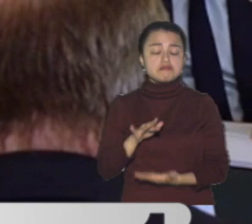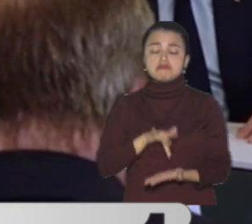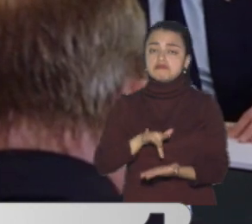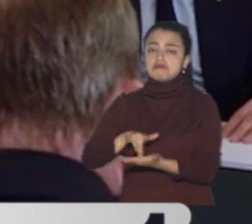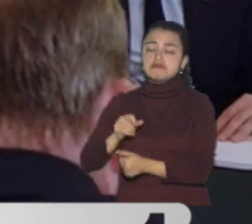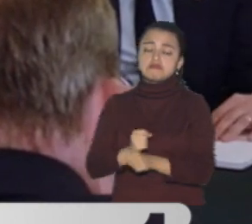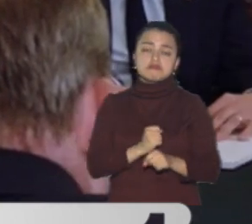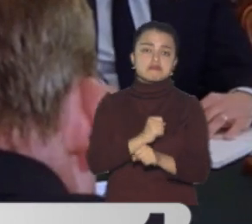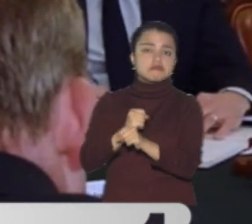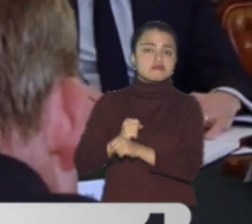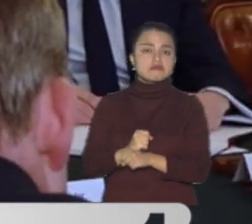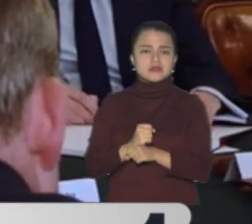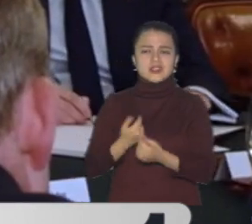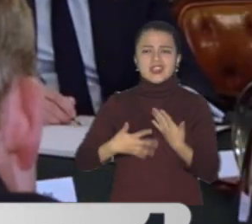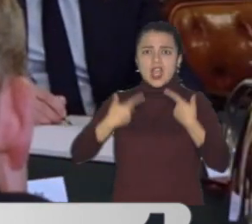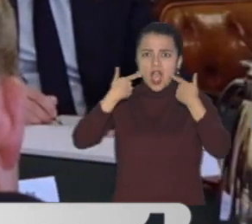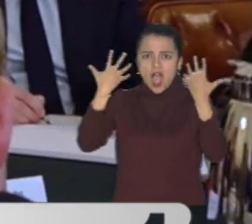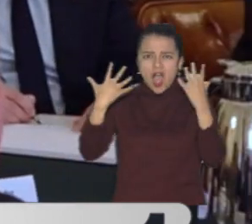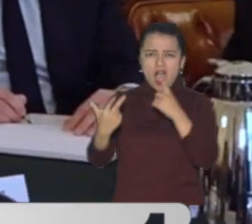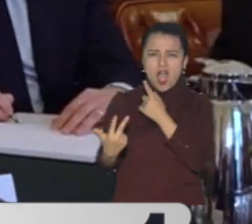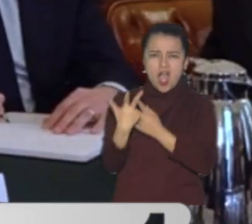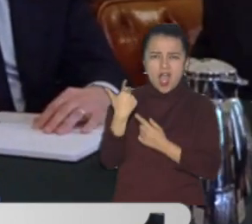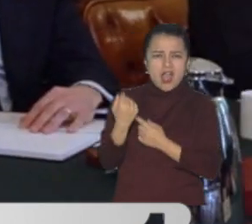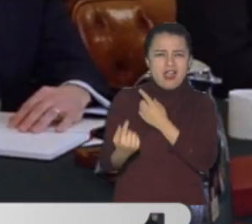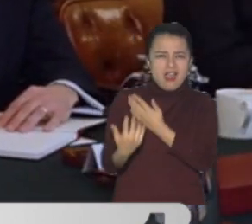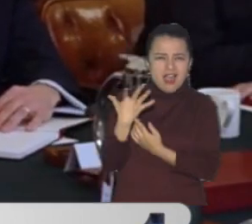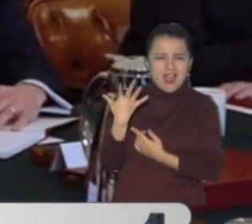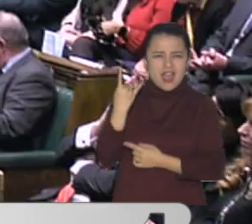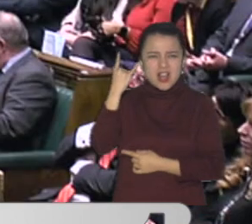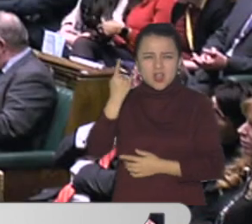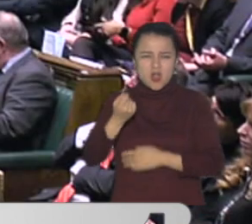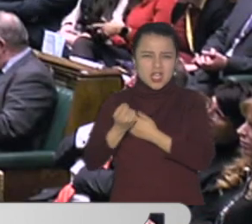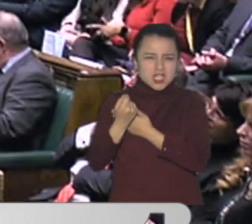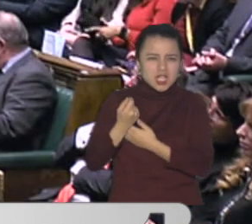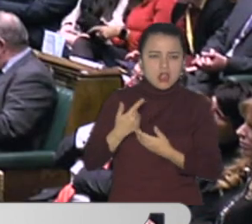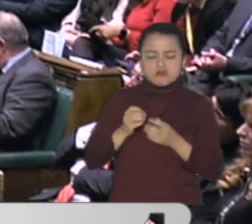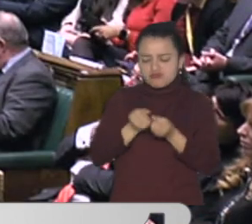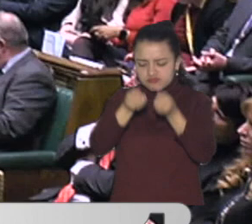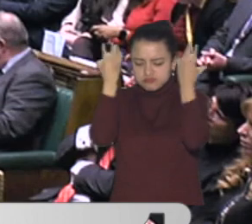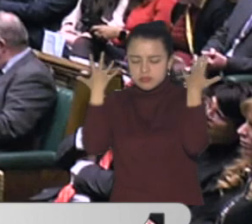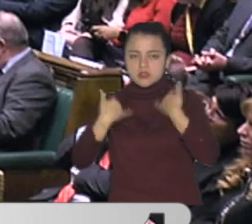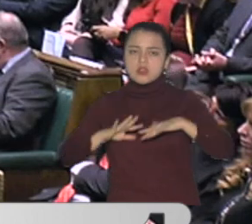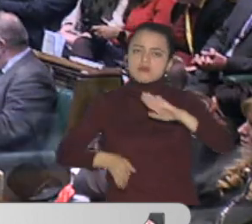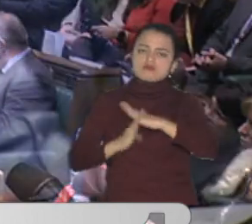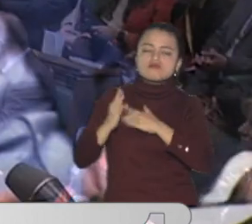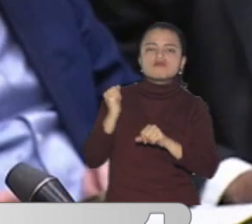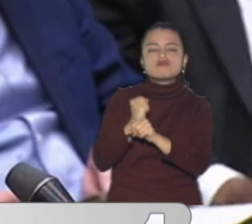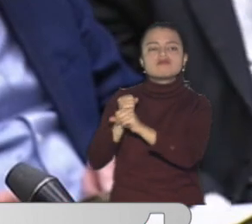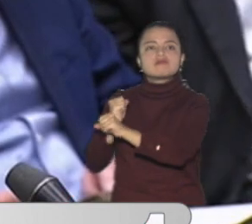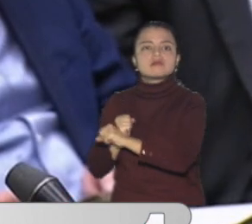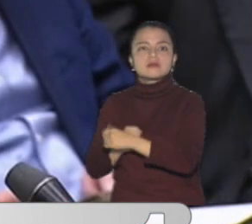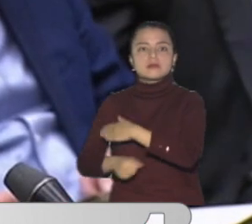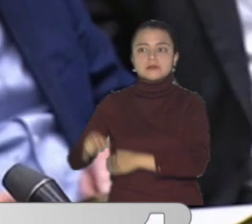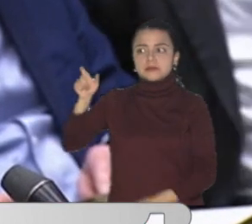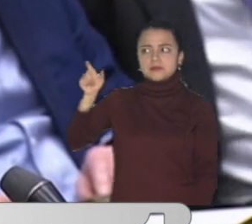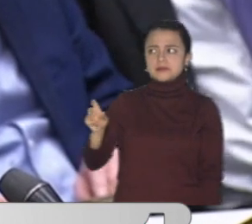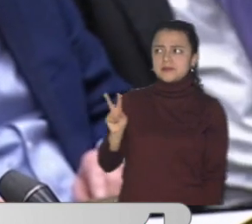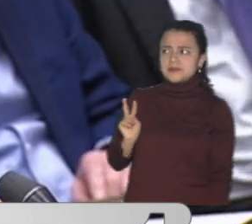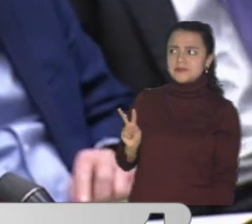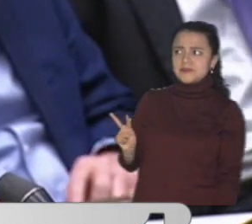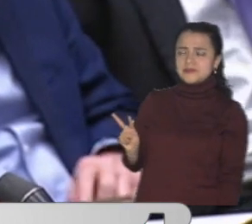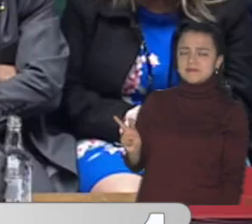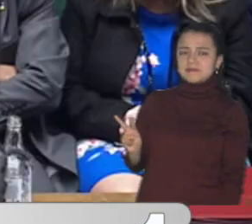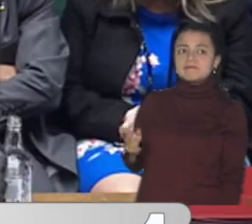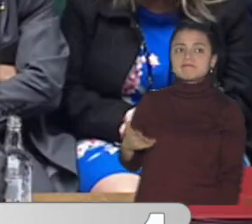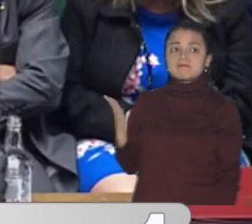de los escándalos, concentrándose en reunificar un partido dividido y reconquistar a los británicos hastiados por sus escándalos como el de las